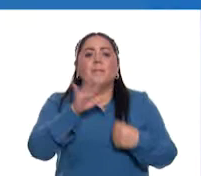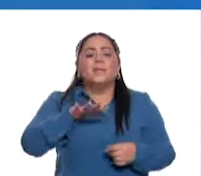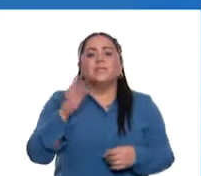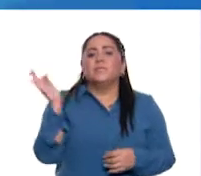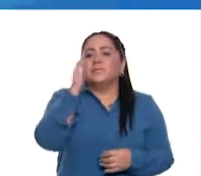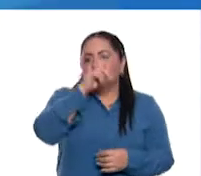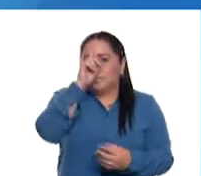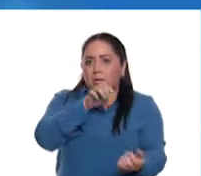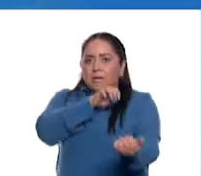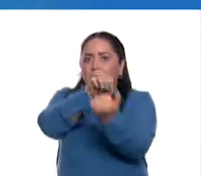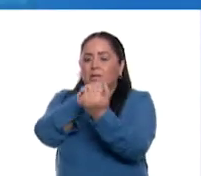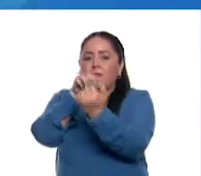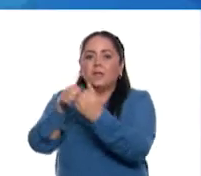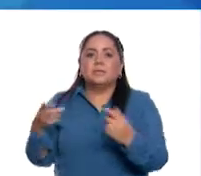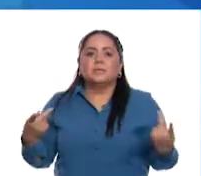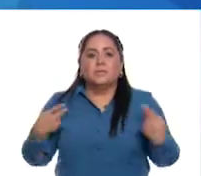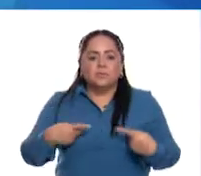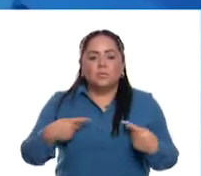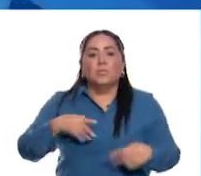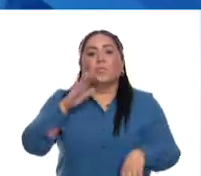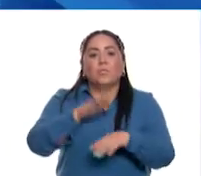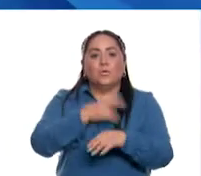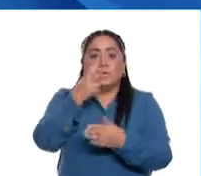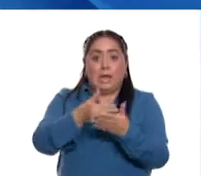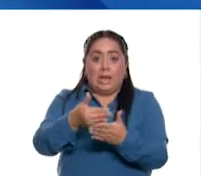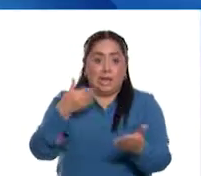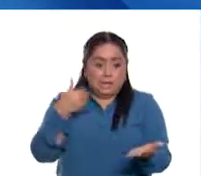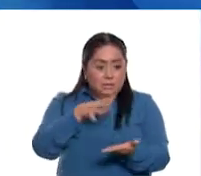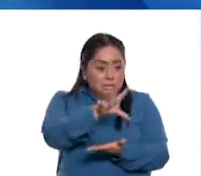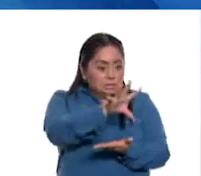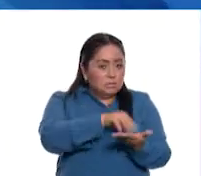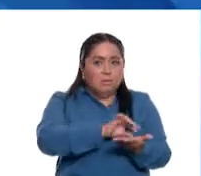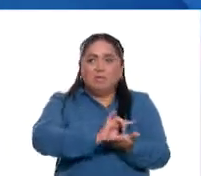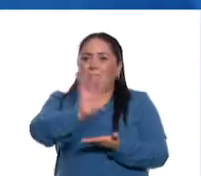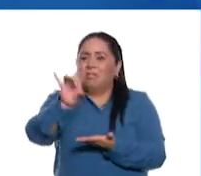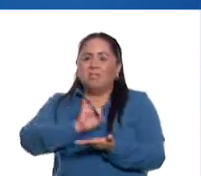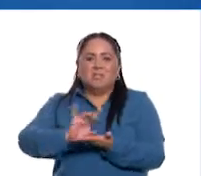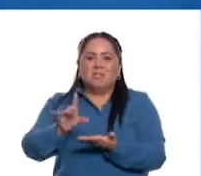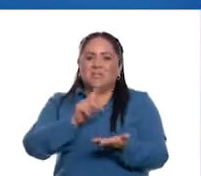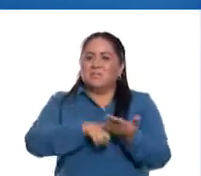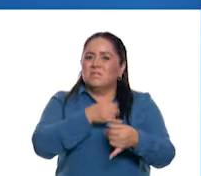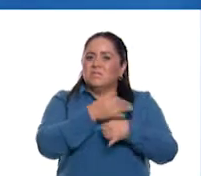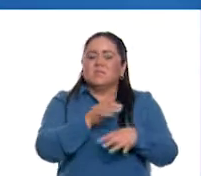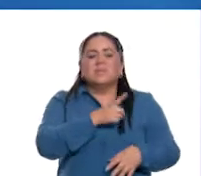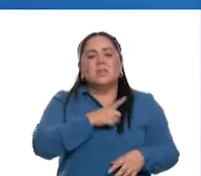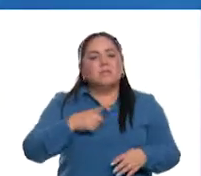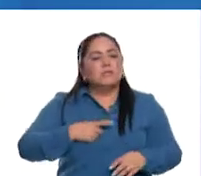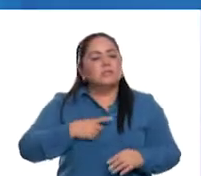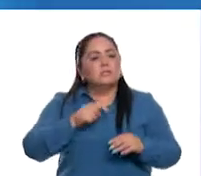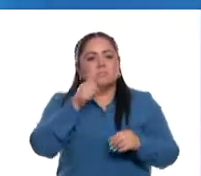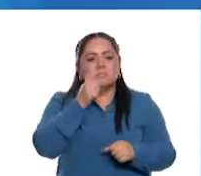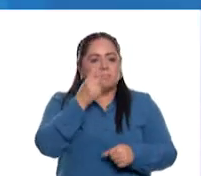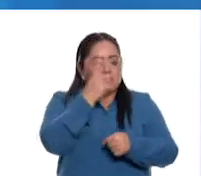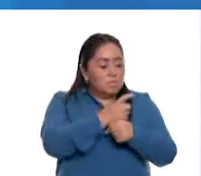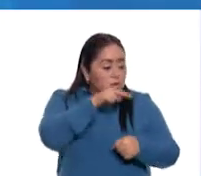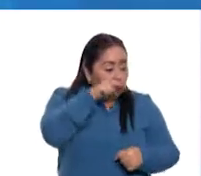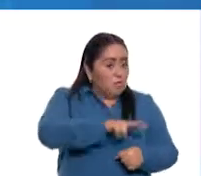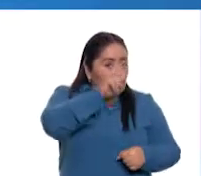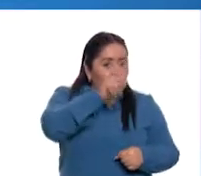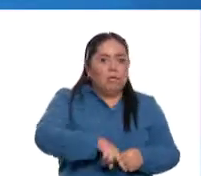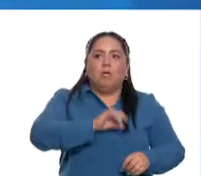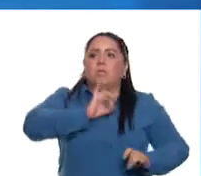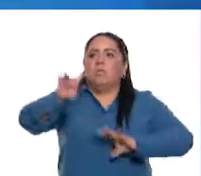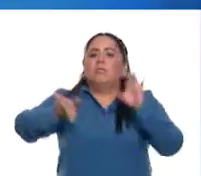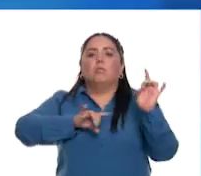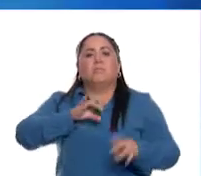falsos para engañar a la gente. Así que antes de copiar o de reenviar cualquier tipo de información, asegúrate que sea verdadera y no